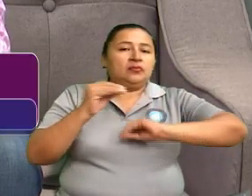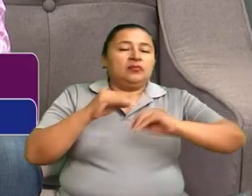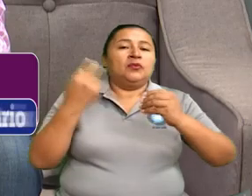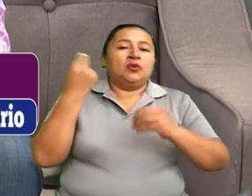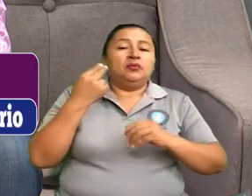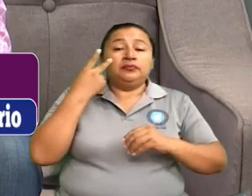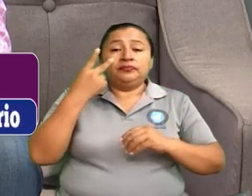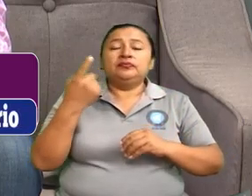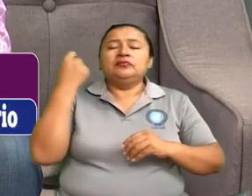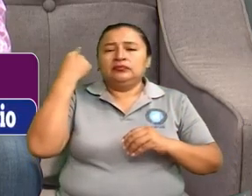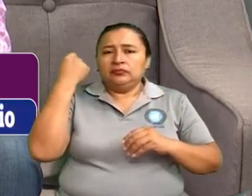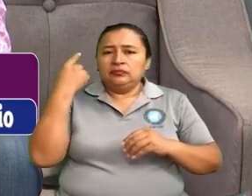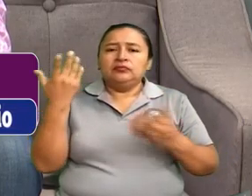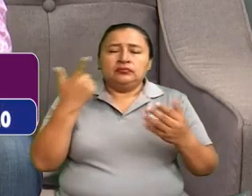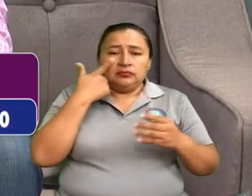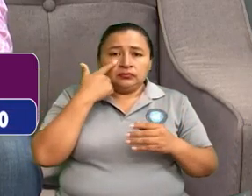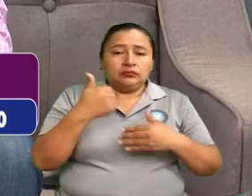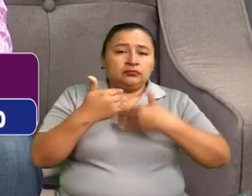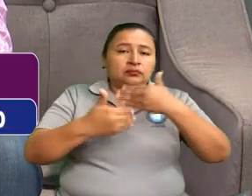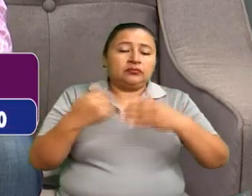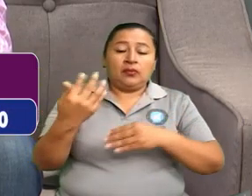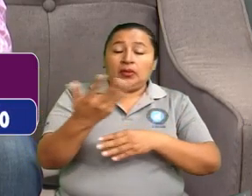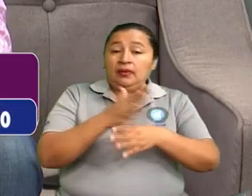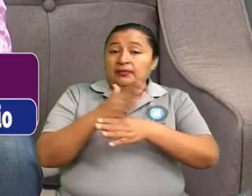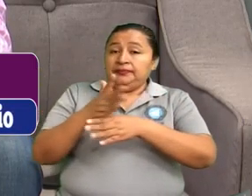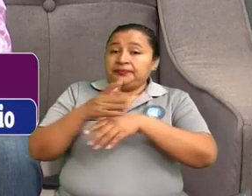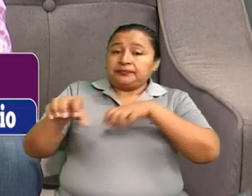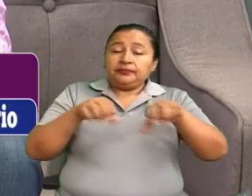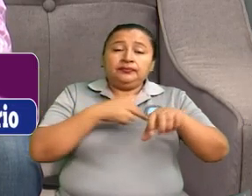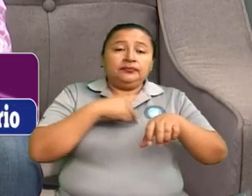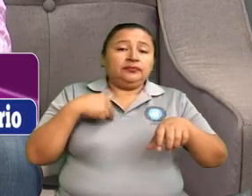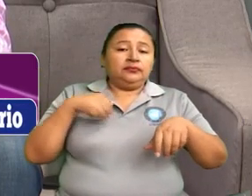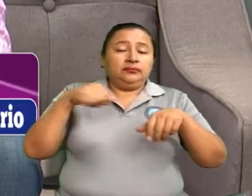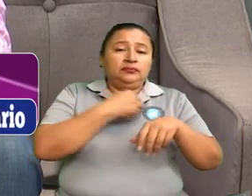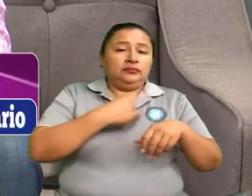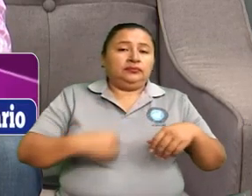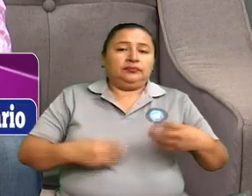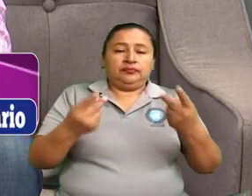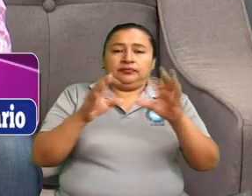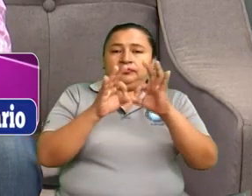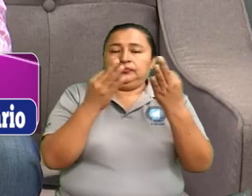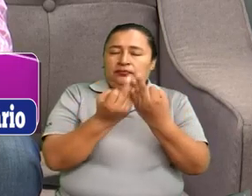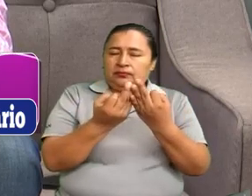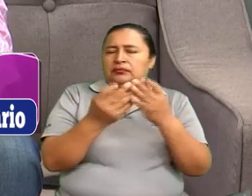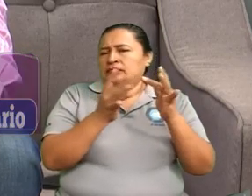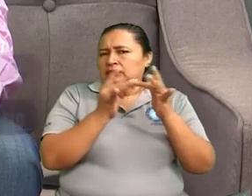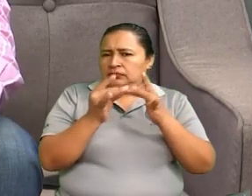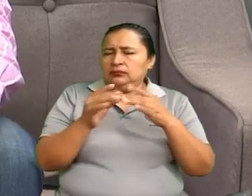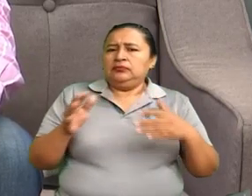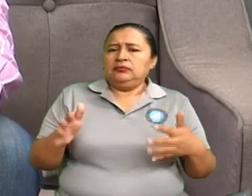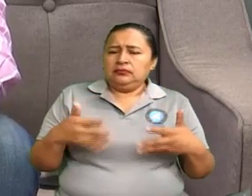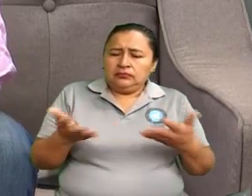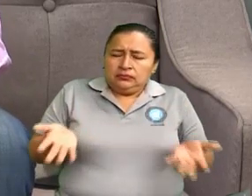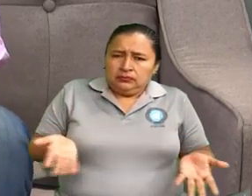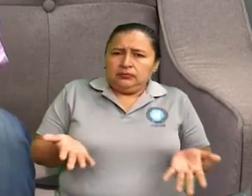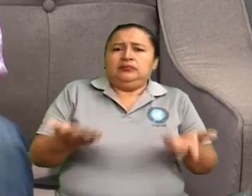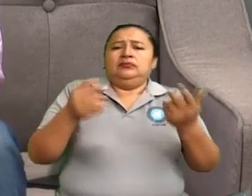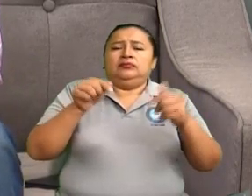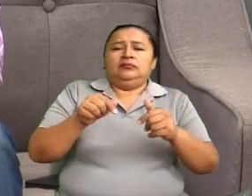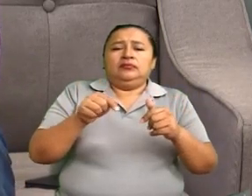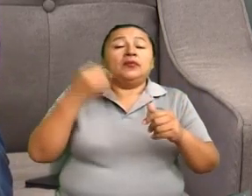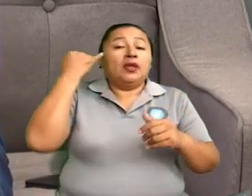del cual entendemos y hemos conocido todas las acciones que facilita el Ministerio de la Economía Familiar precisamente para promover